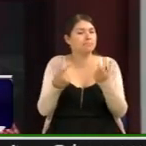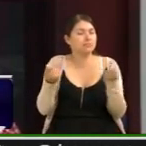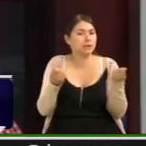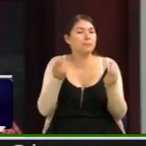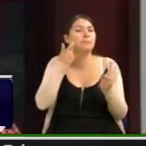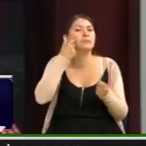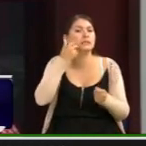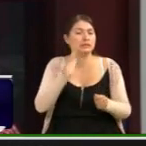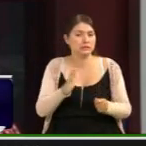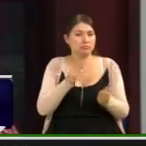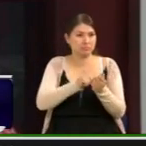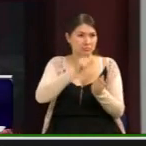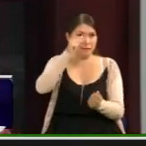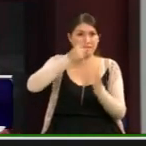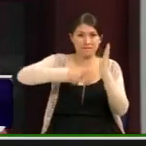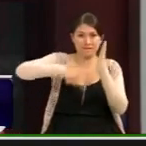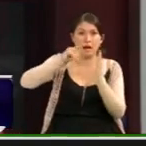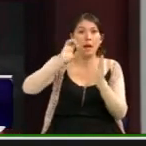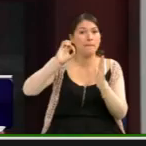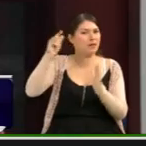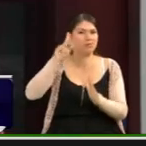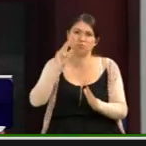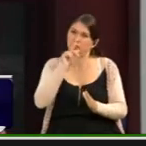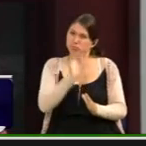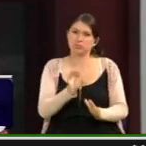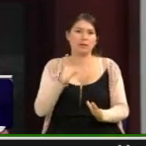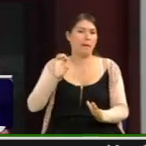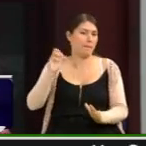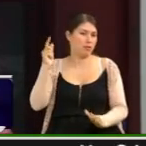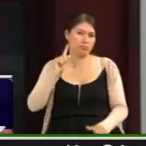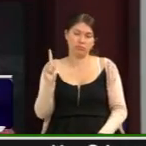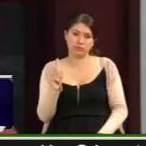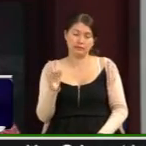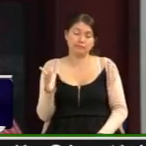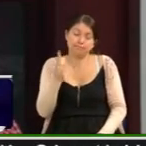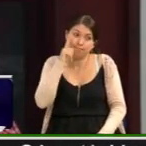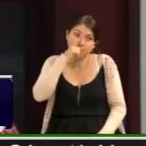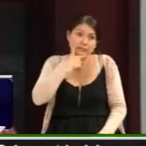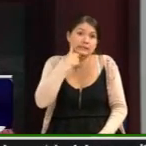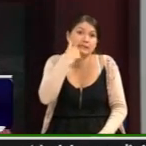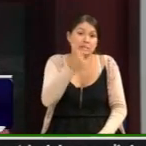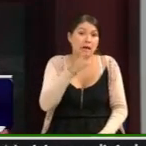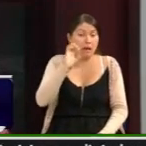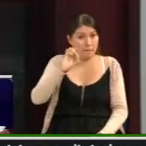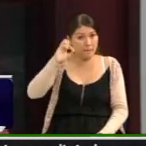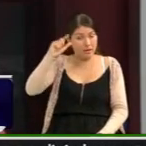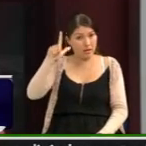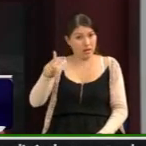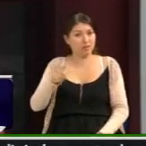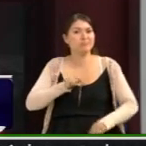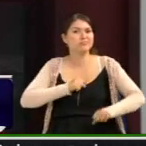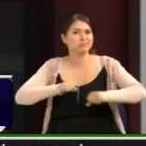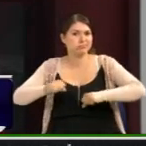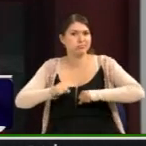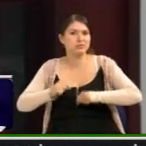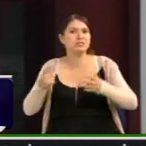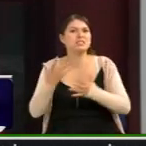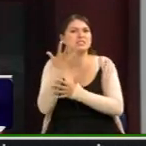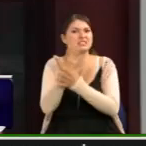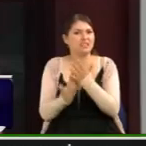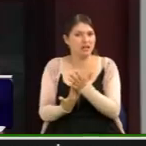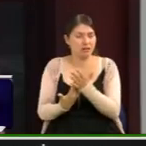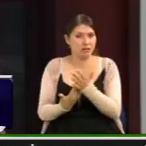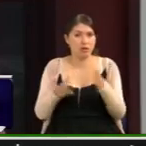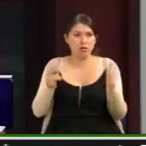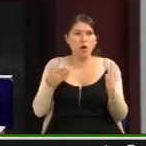es que presuntamente este panfleto firmado por el EPL no proviene del EPL. Tristemente se dice que el EPL actúa con hechos de sangre, que